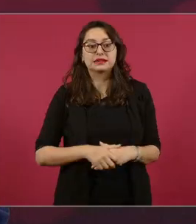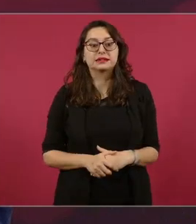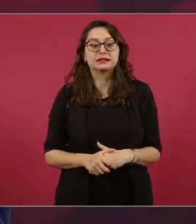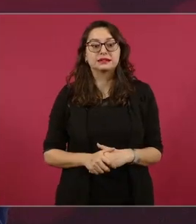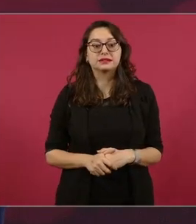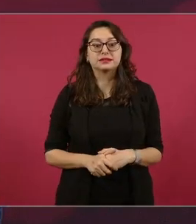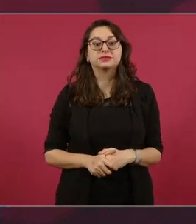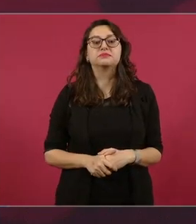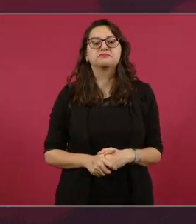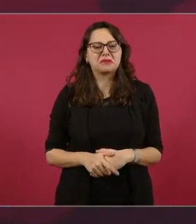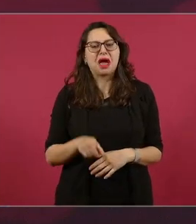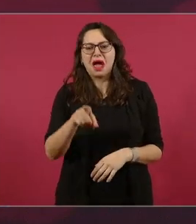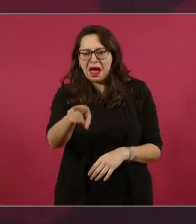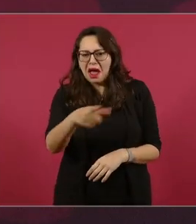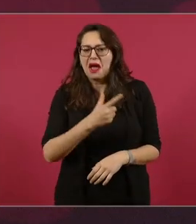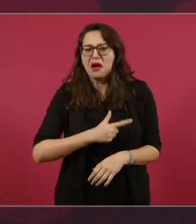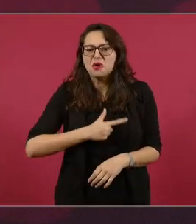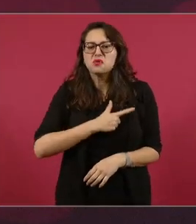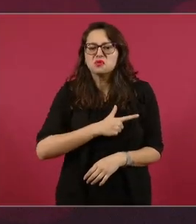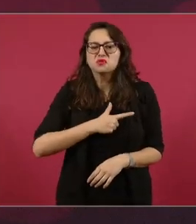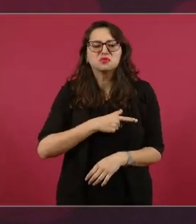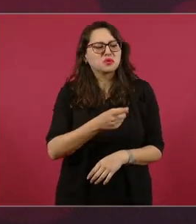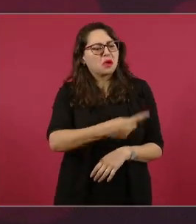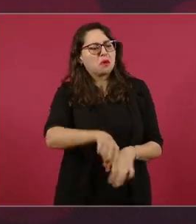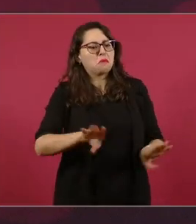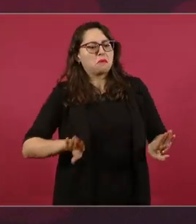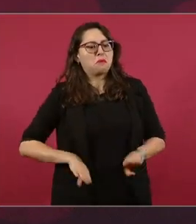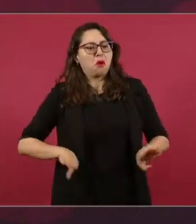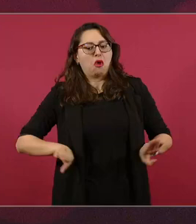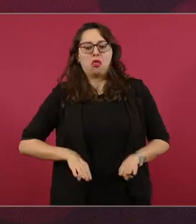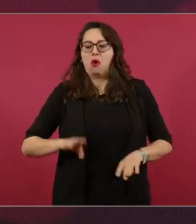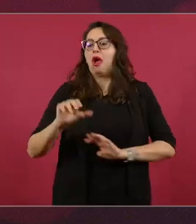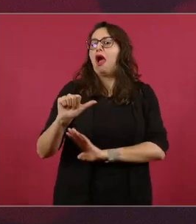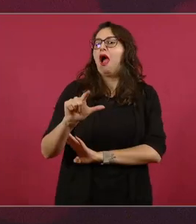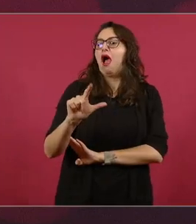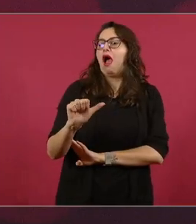modo alarma, me gusta más, modo alarma.